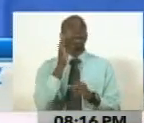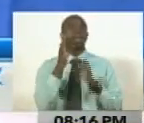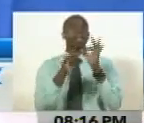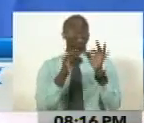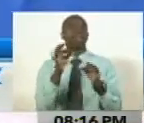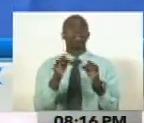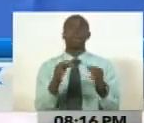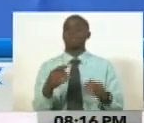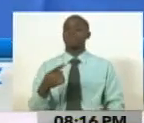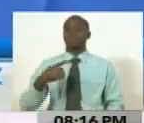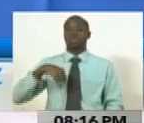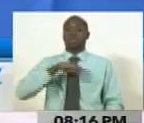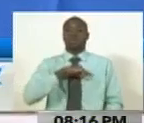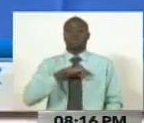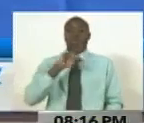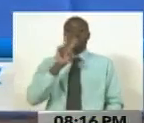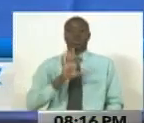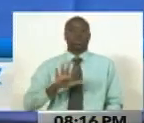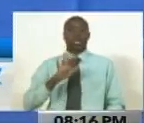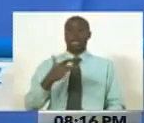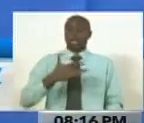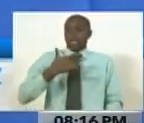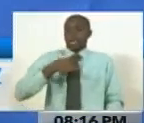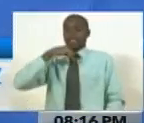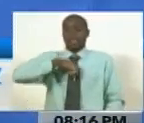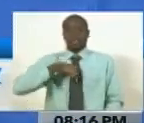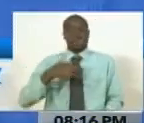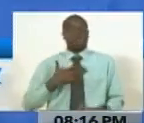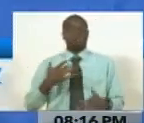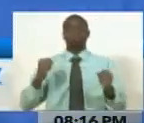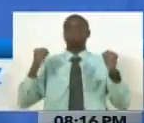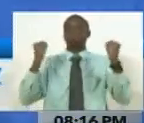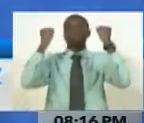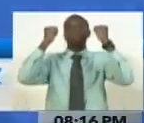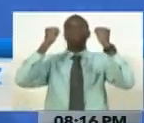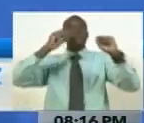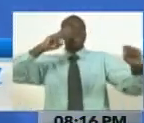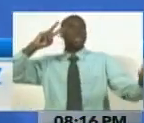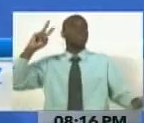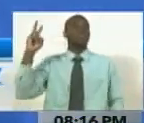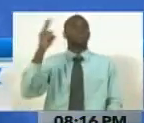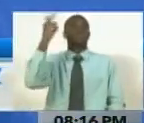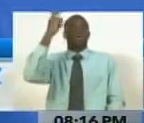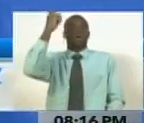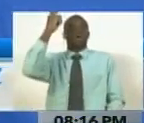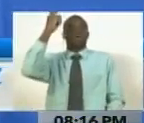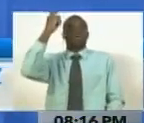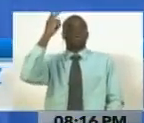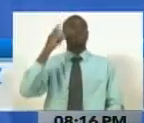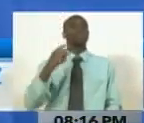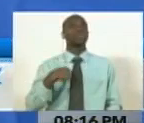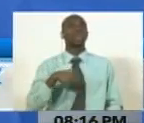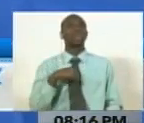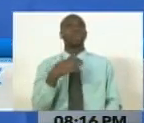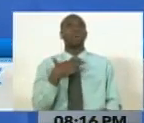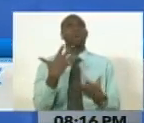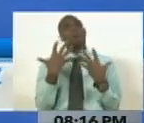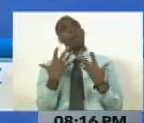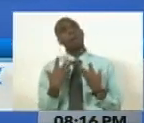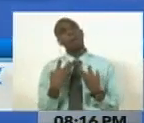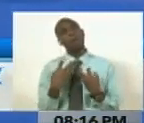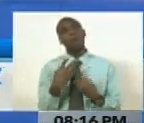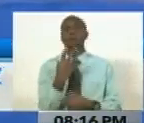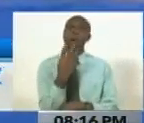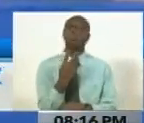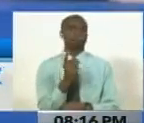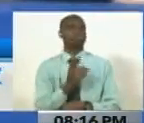No, nos sentimos victoriosos, ya le dije. Y no creo que termine con un tono agrio. Creo que terminar con